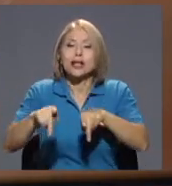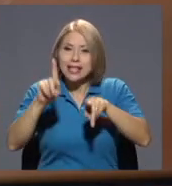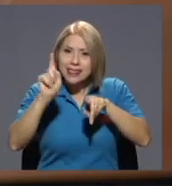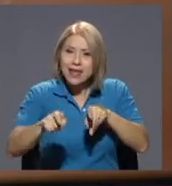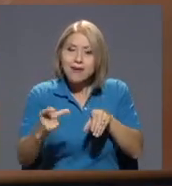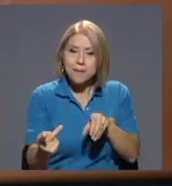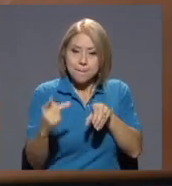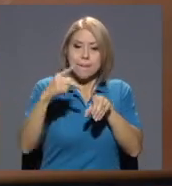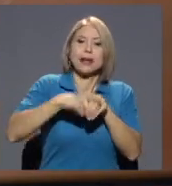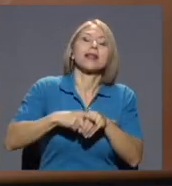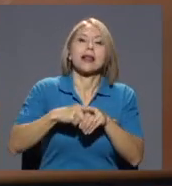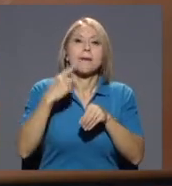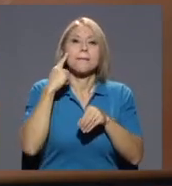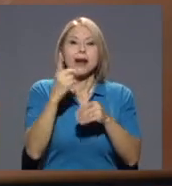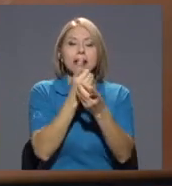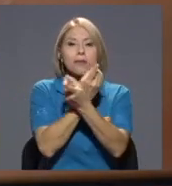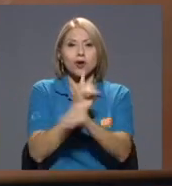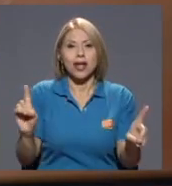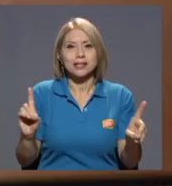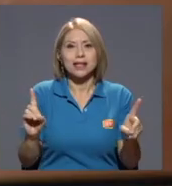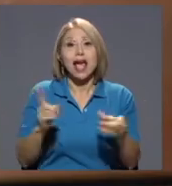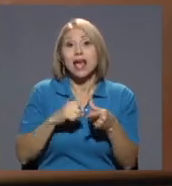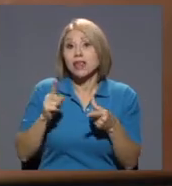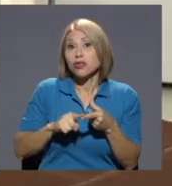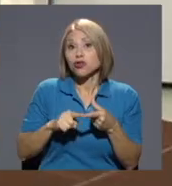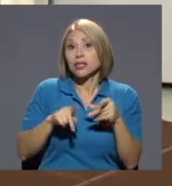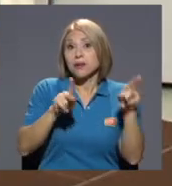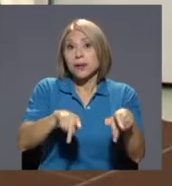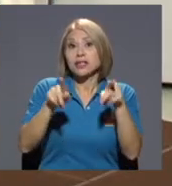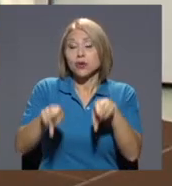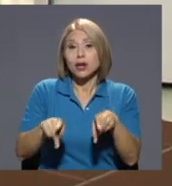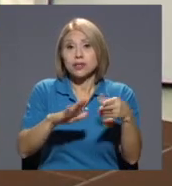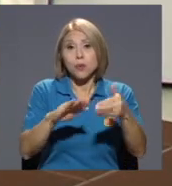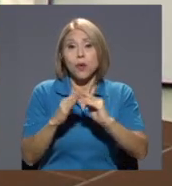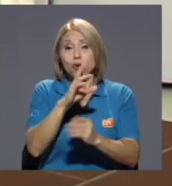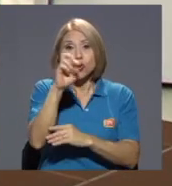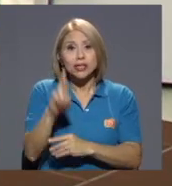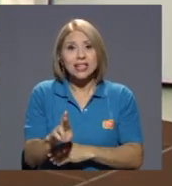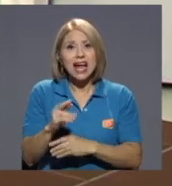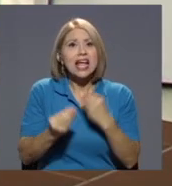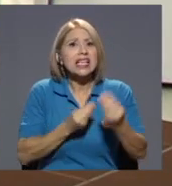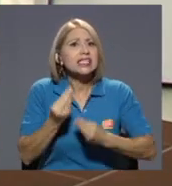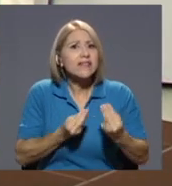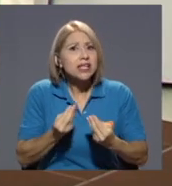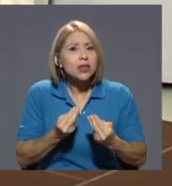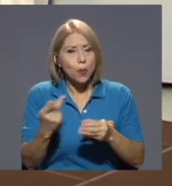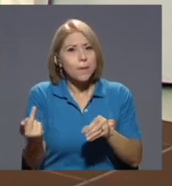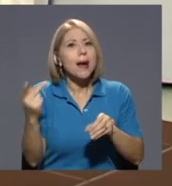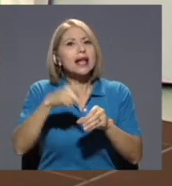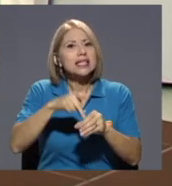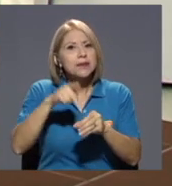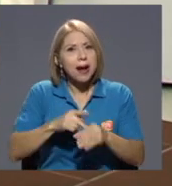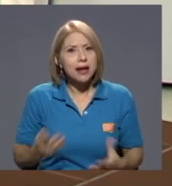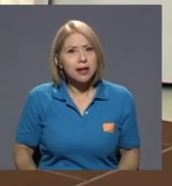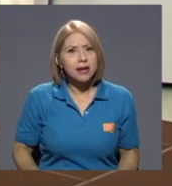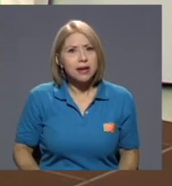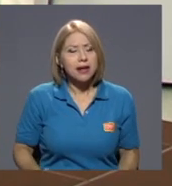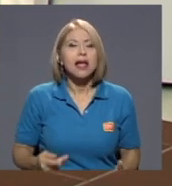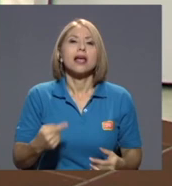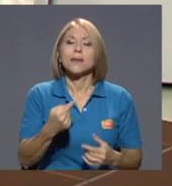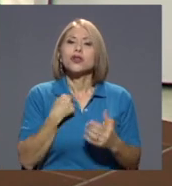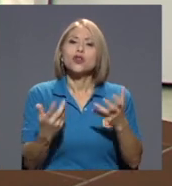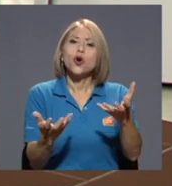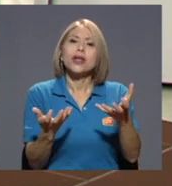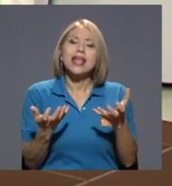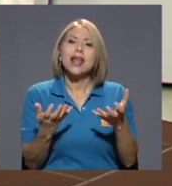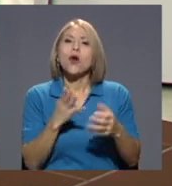participativa entonces lo que estaba haciendo por la costa rica era participando toda mayo quedó señalan un sector felipe